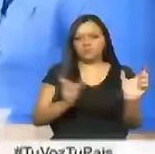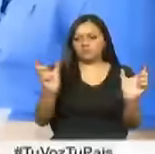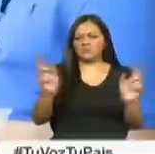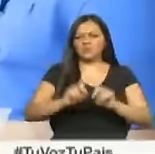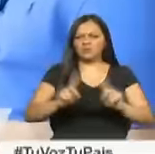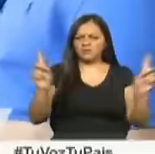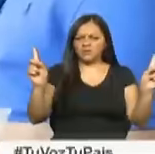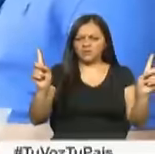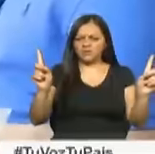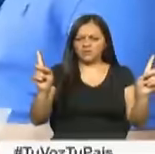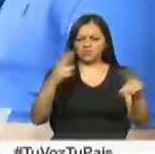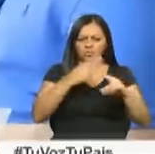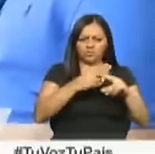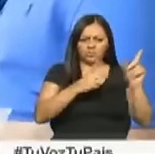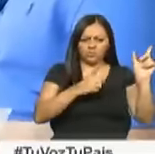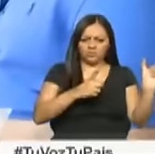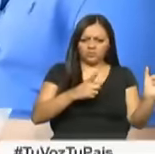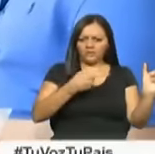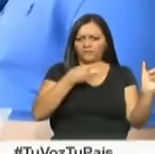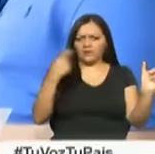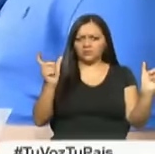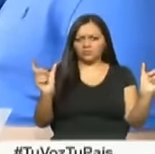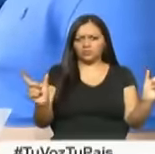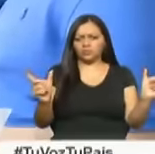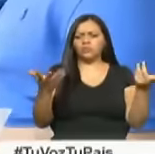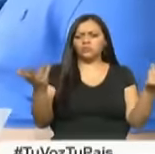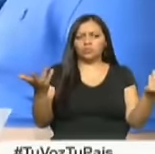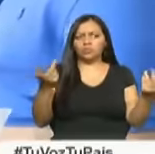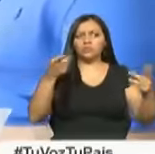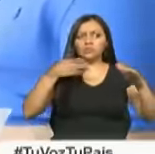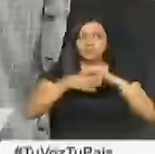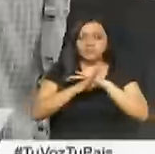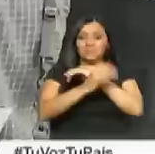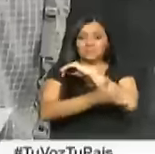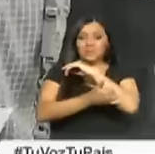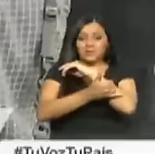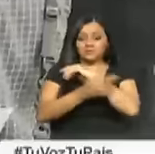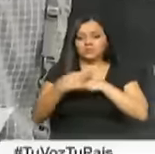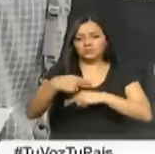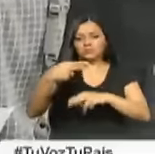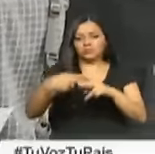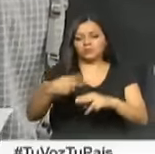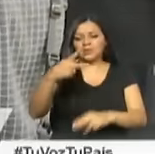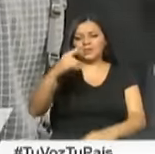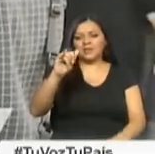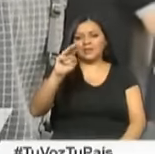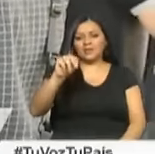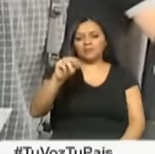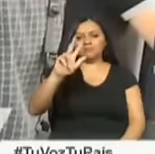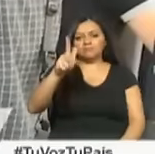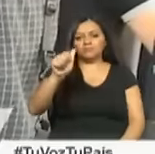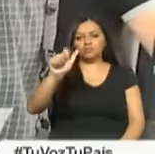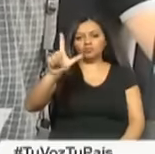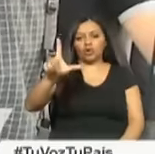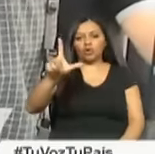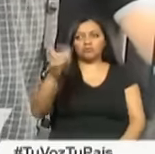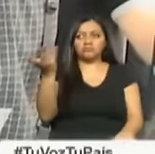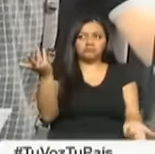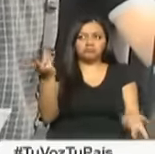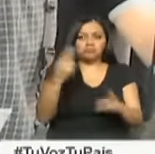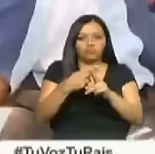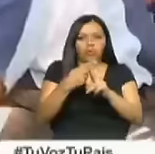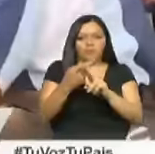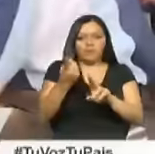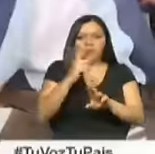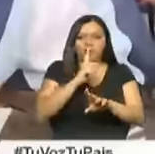diferentes, probablemente uno falso. Habría ingresado al país a nombre de Kim Chol, un seudónimo conocido.